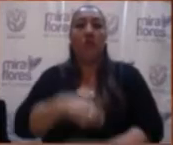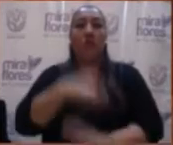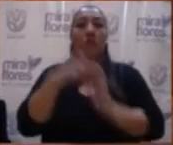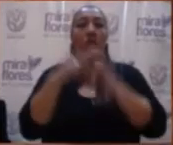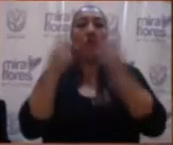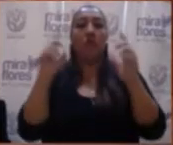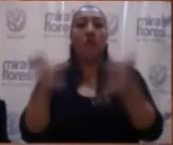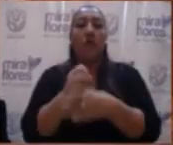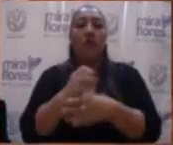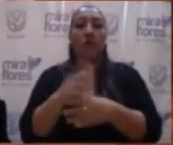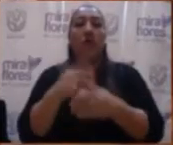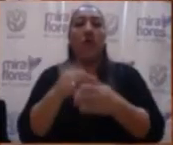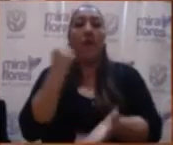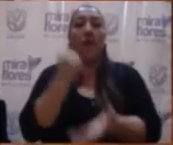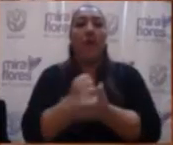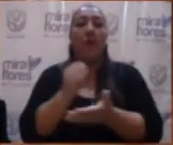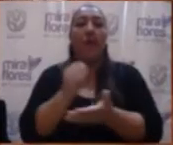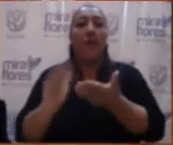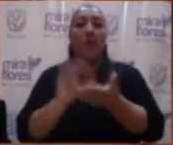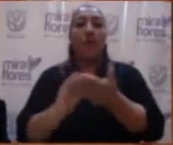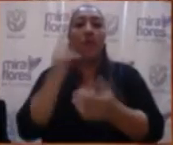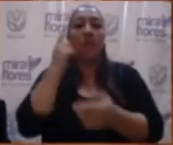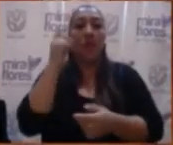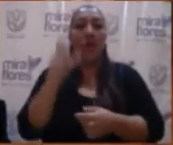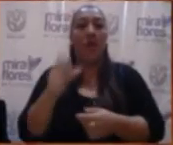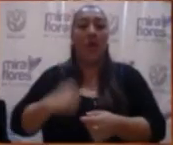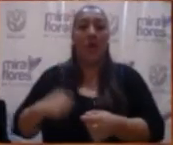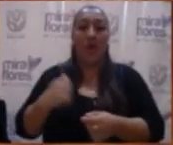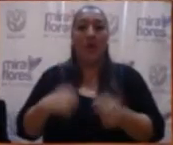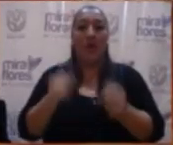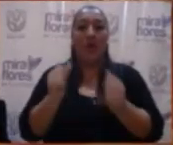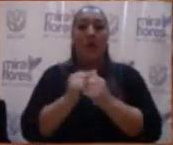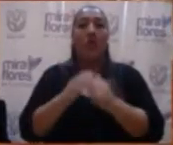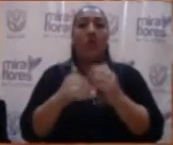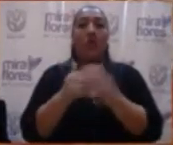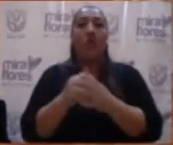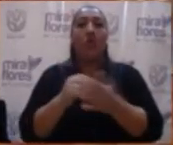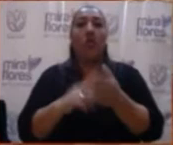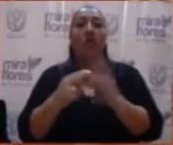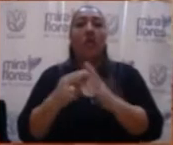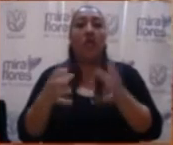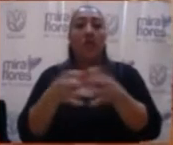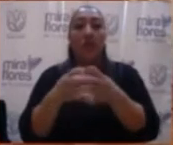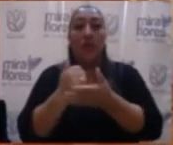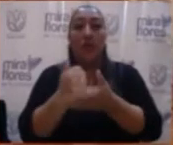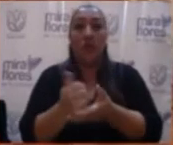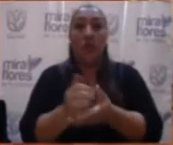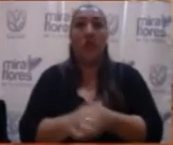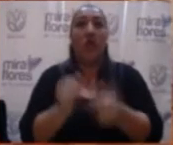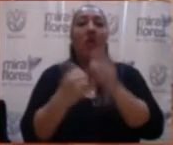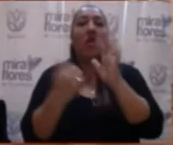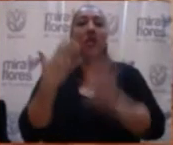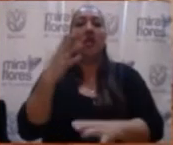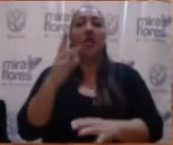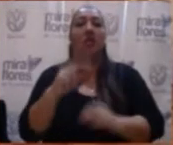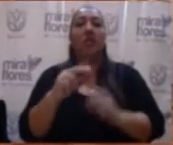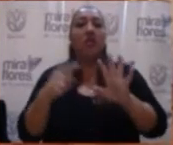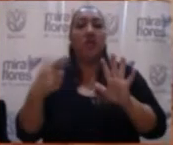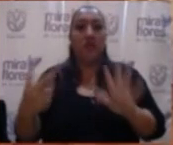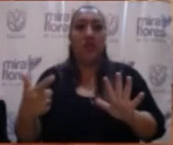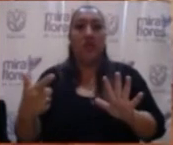de Consejo que aprueba la licencia solicitada por el alcalde de Miraflores, Jorge Vicente Martín Muñoz Wells, del 9 al 15 de julio de